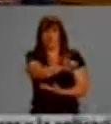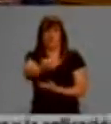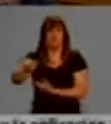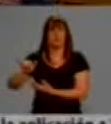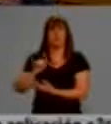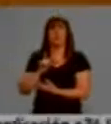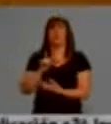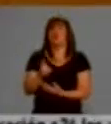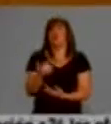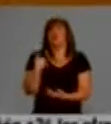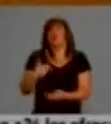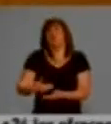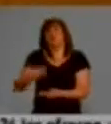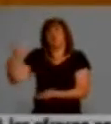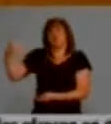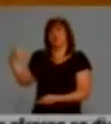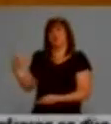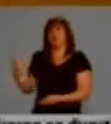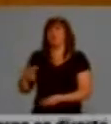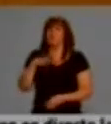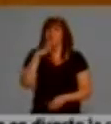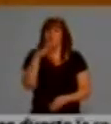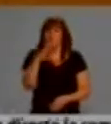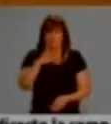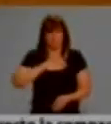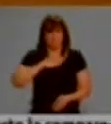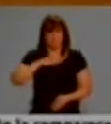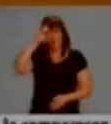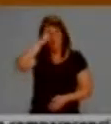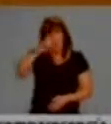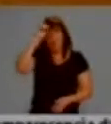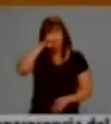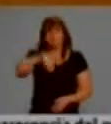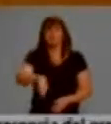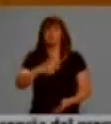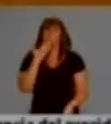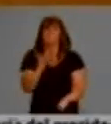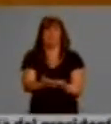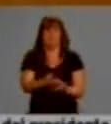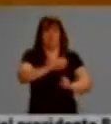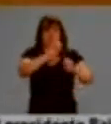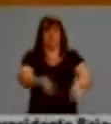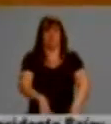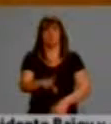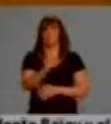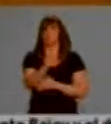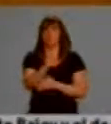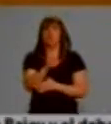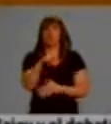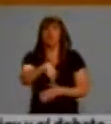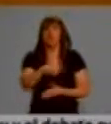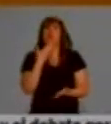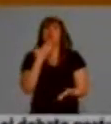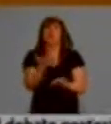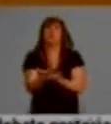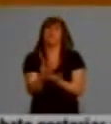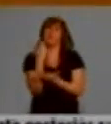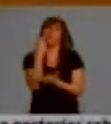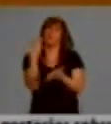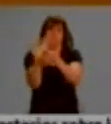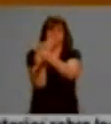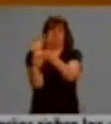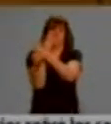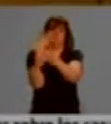del pasado. No se trata, a nuestro juicio, de pedir hoy dimisiones. De lo que se trata es de pedir hoy